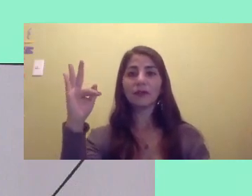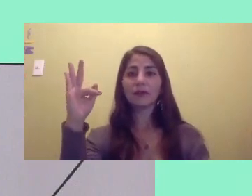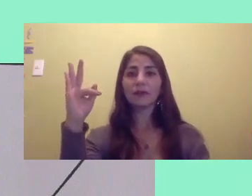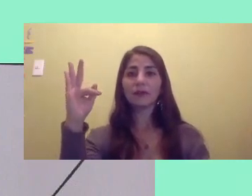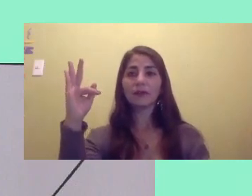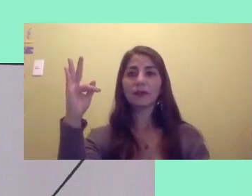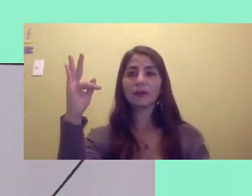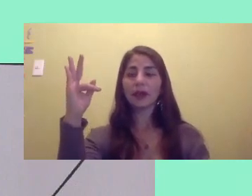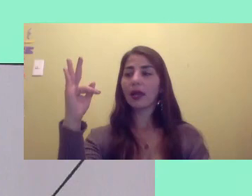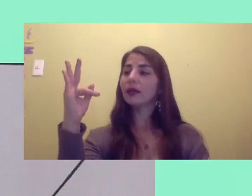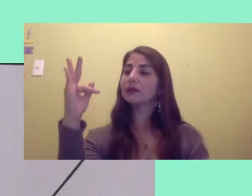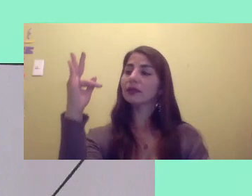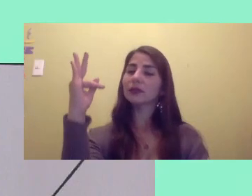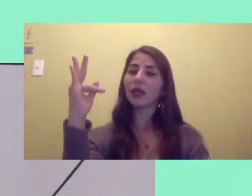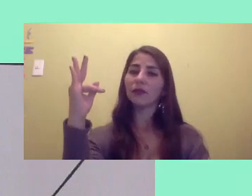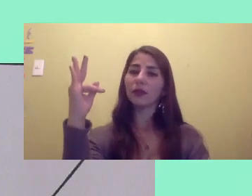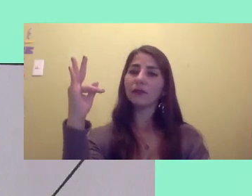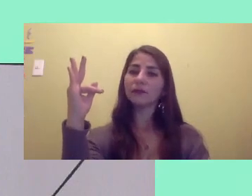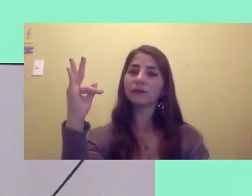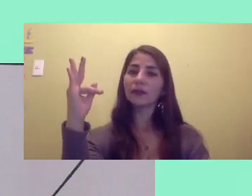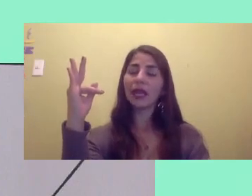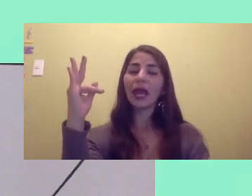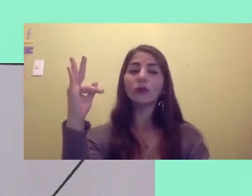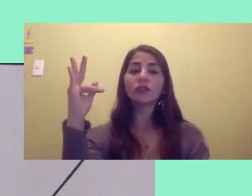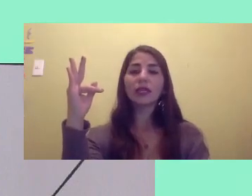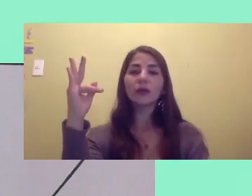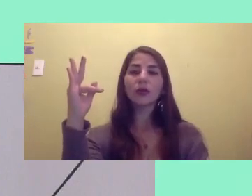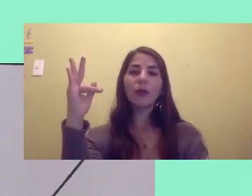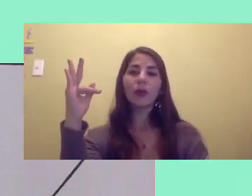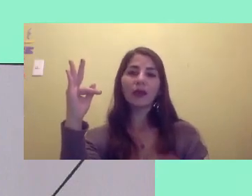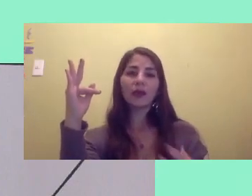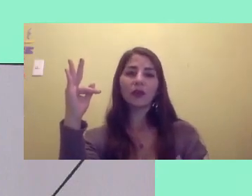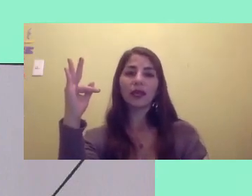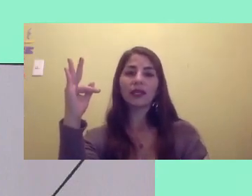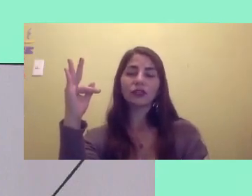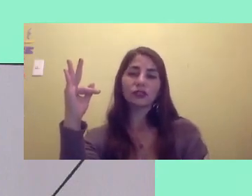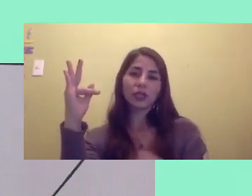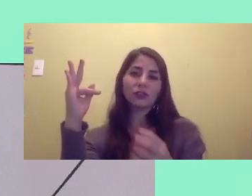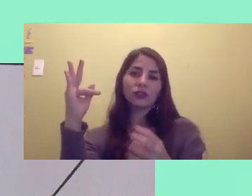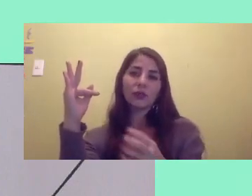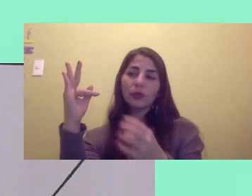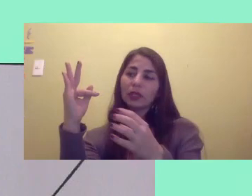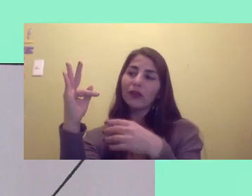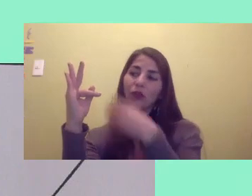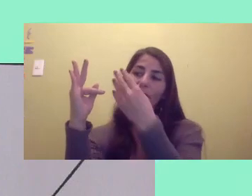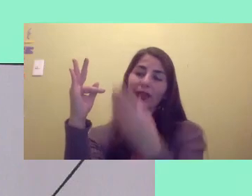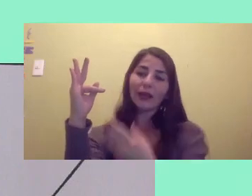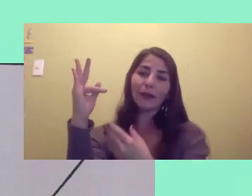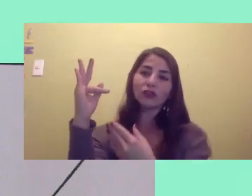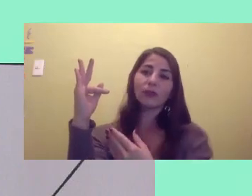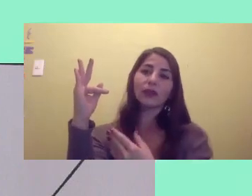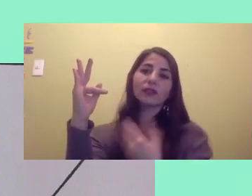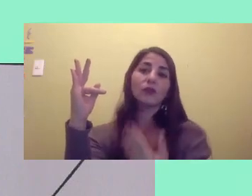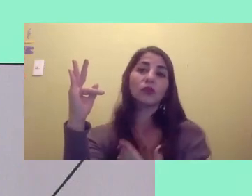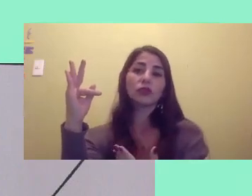F, ¿ya? Así es la F. Hay muchas que uno las puede recordar y asociar porque la forma